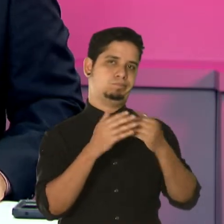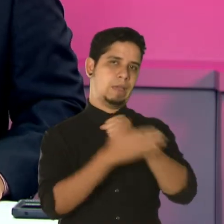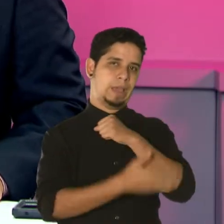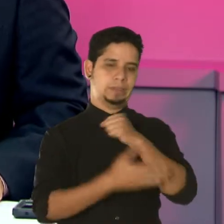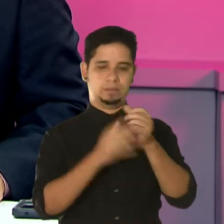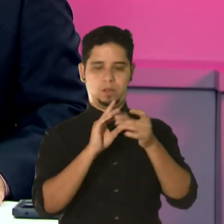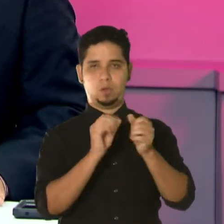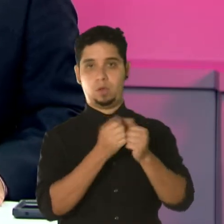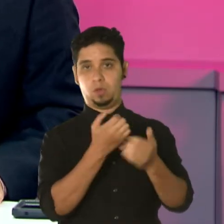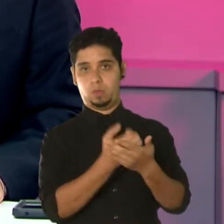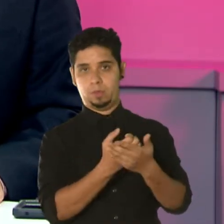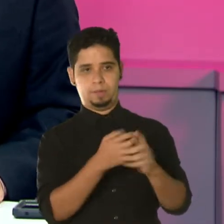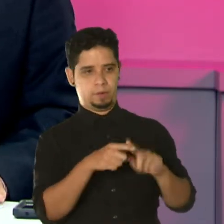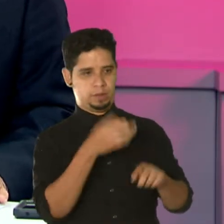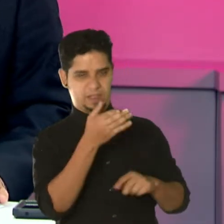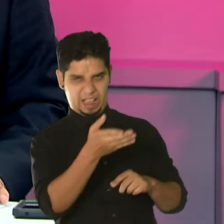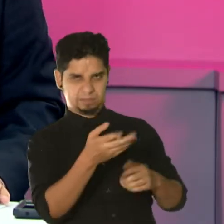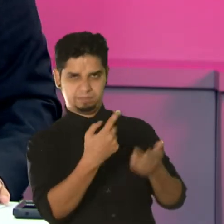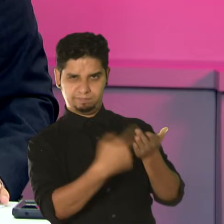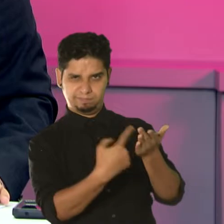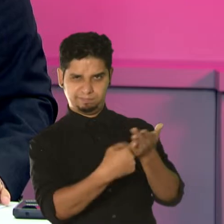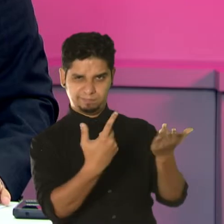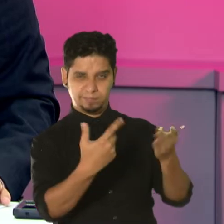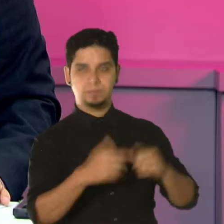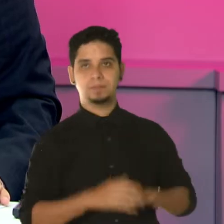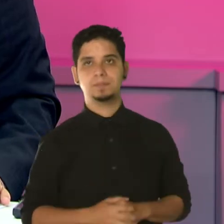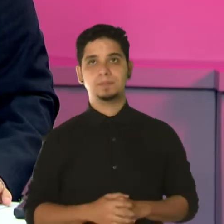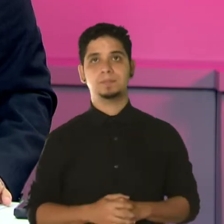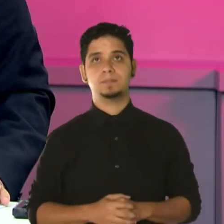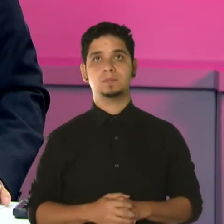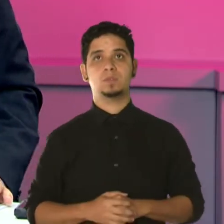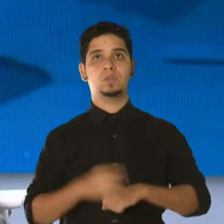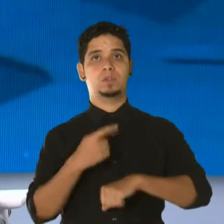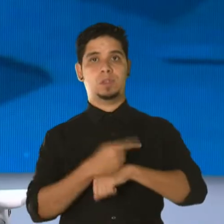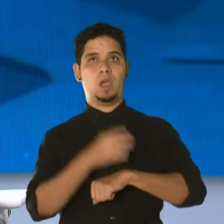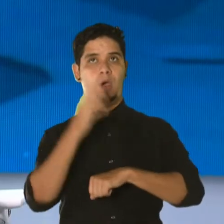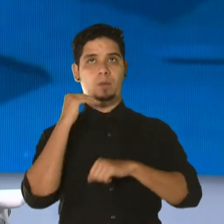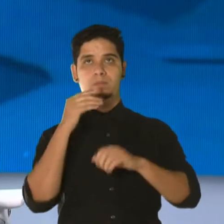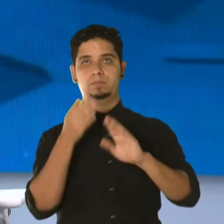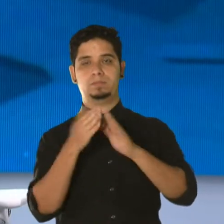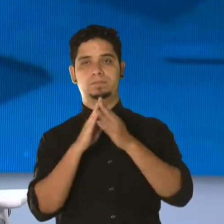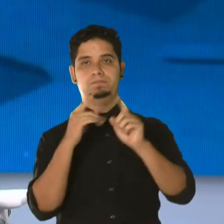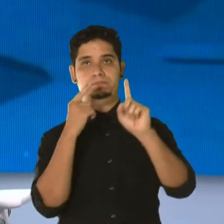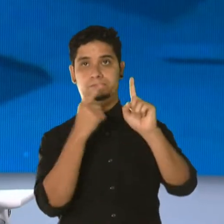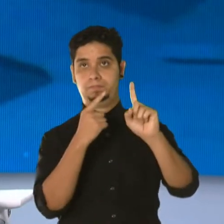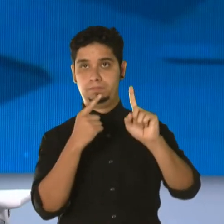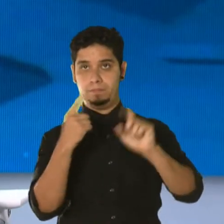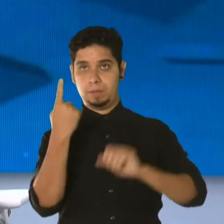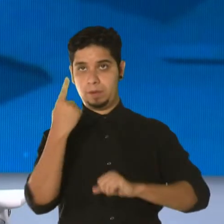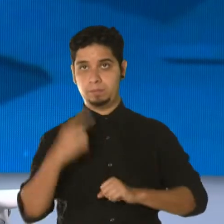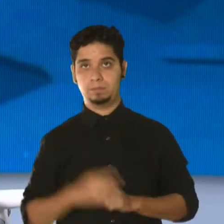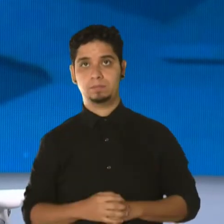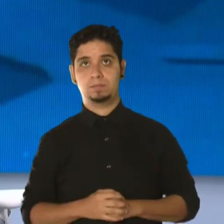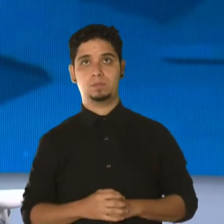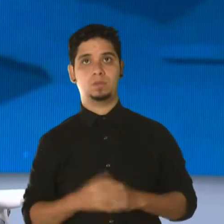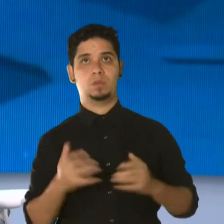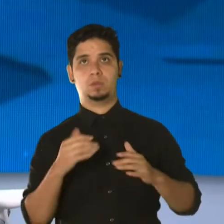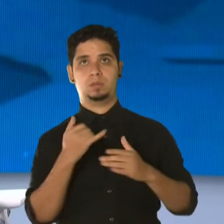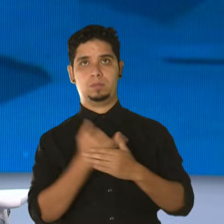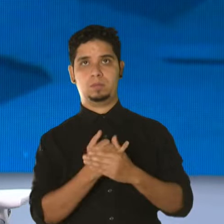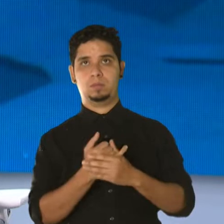ahí. Y el objetivo es algún día llegar a ser el primero. Sí. No, no quiero interrumpir, pero viene por